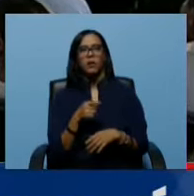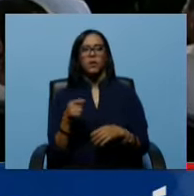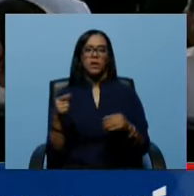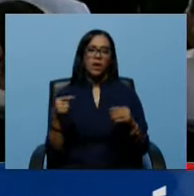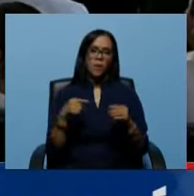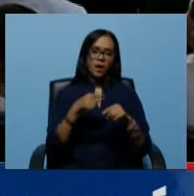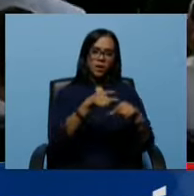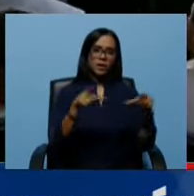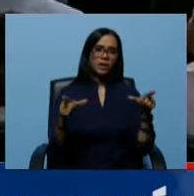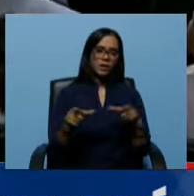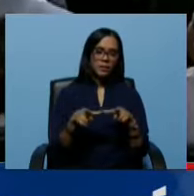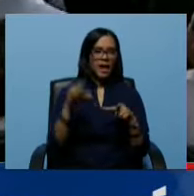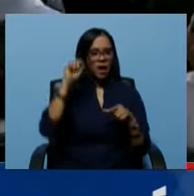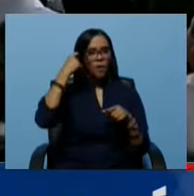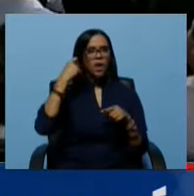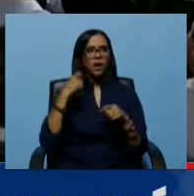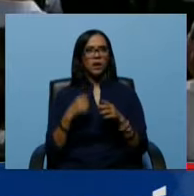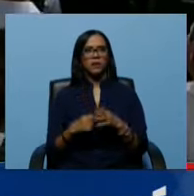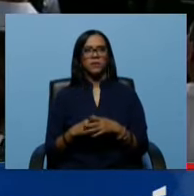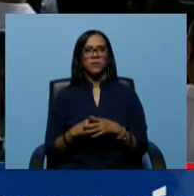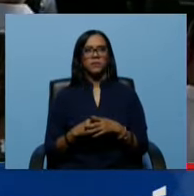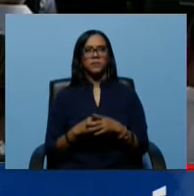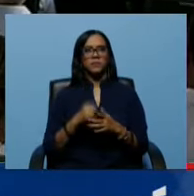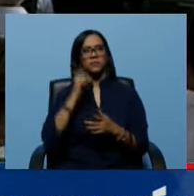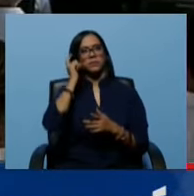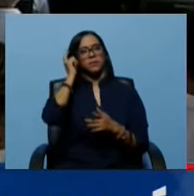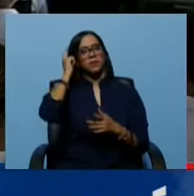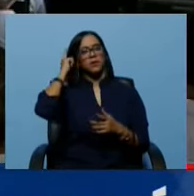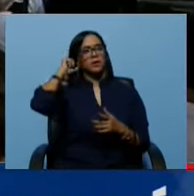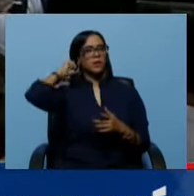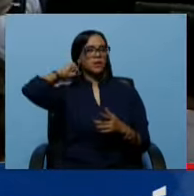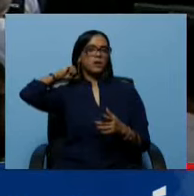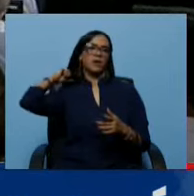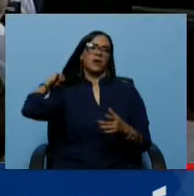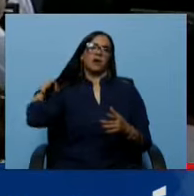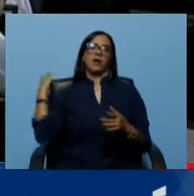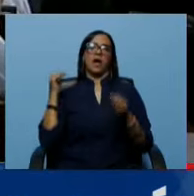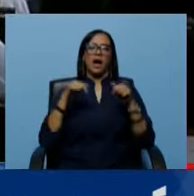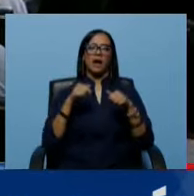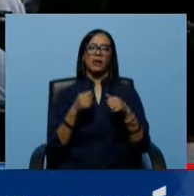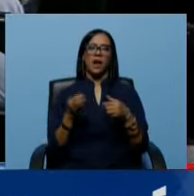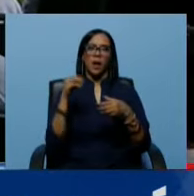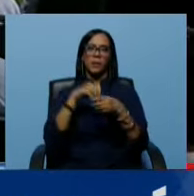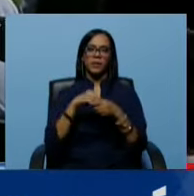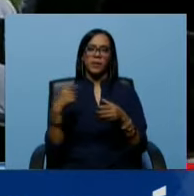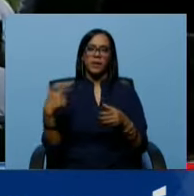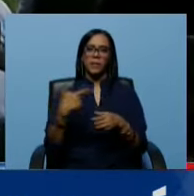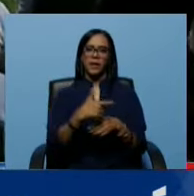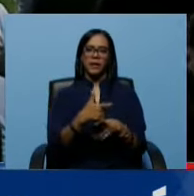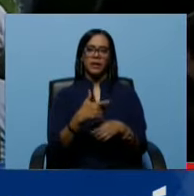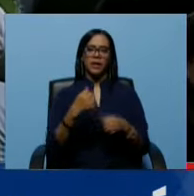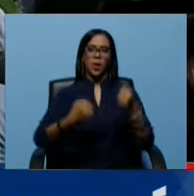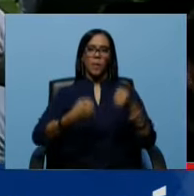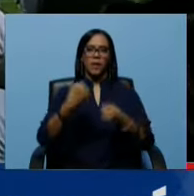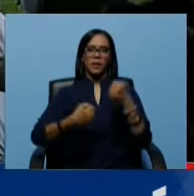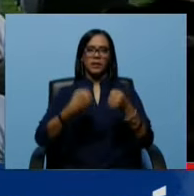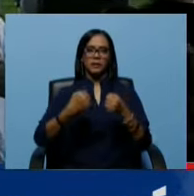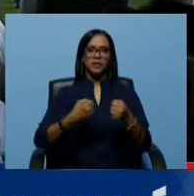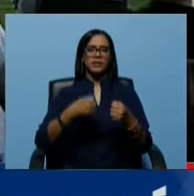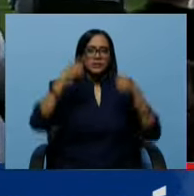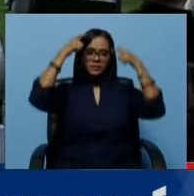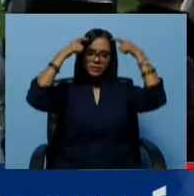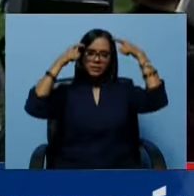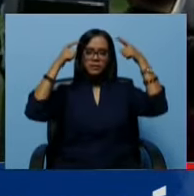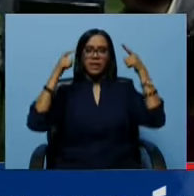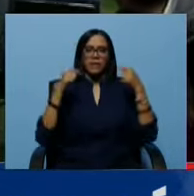esquina en la avenida Lecuna, me acuerdo. Y allí nos montamos en una camioneta que venía manejando el comandante Chávez. Ese fue el primer